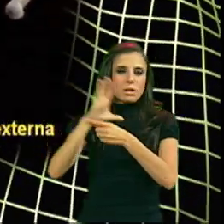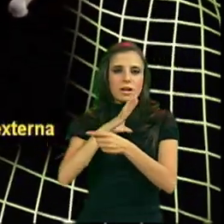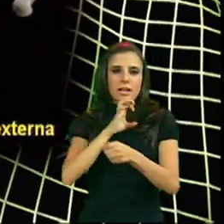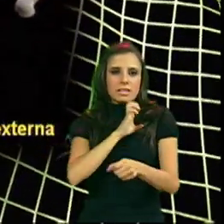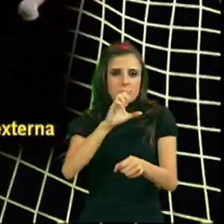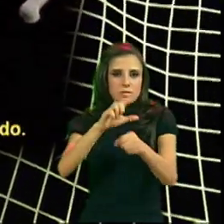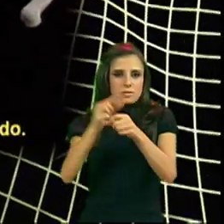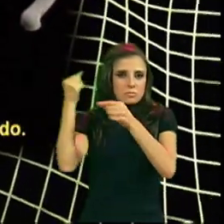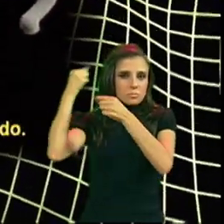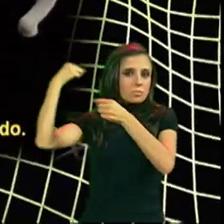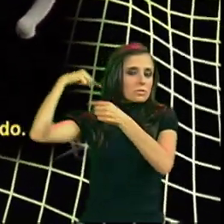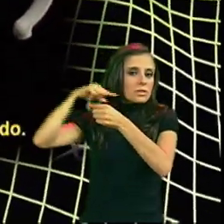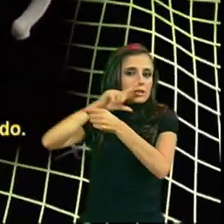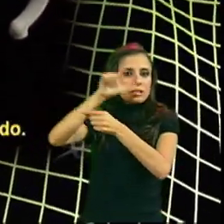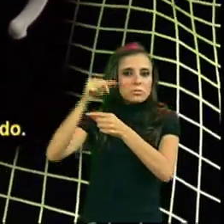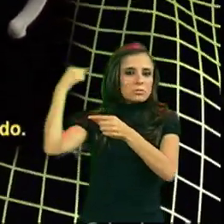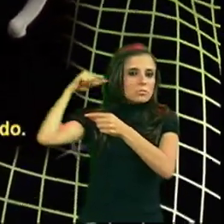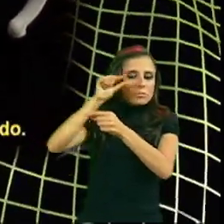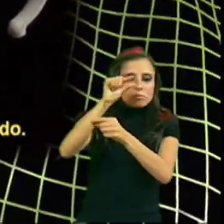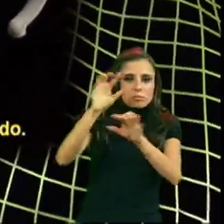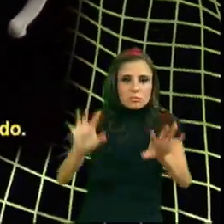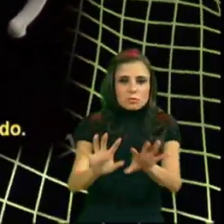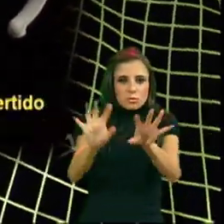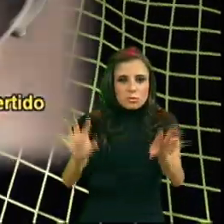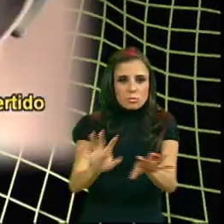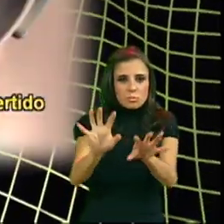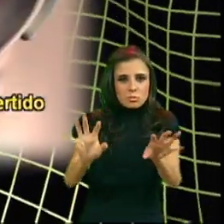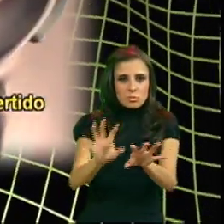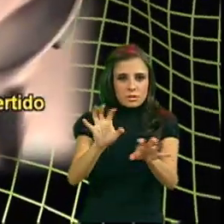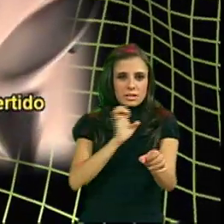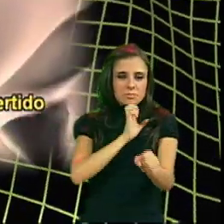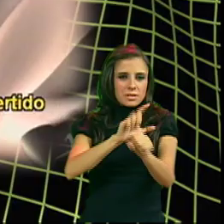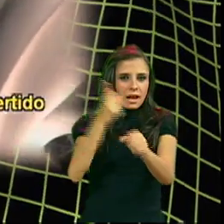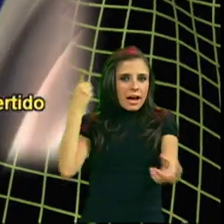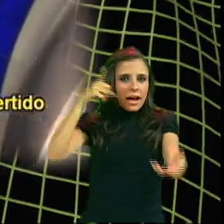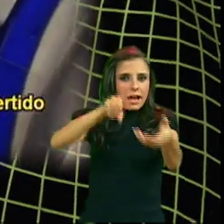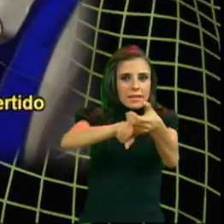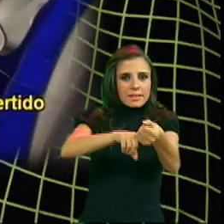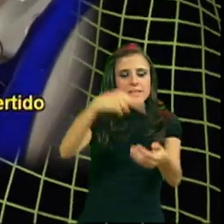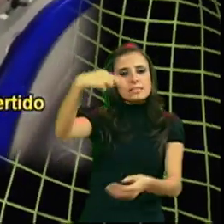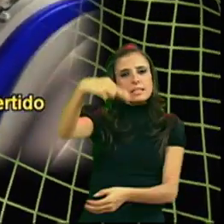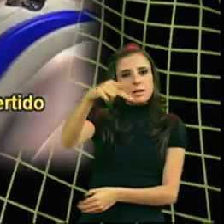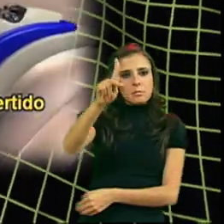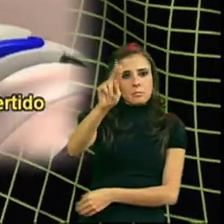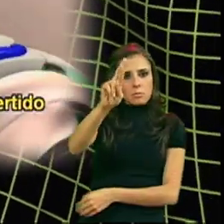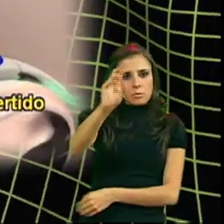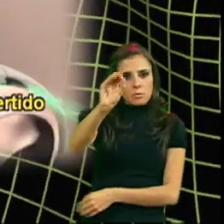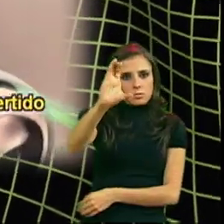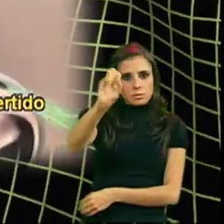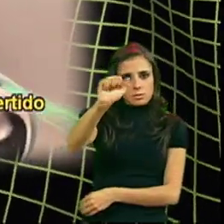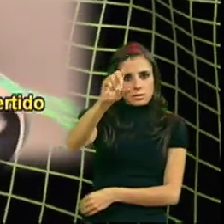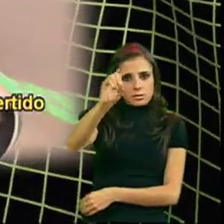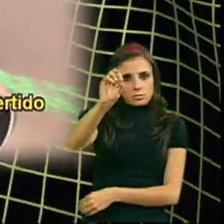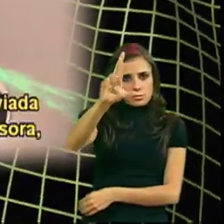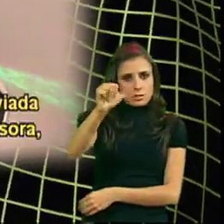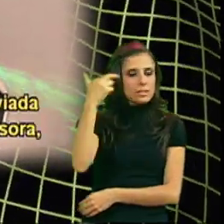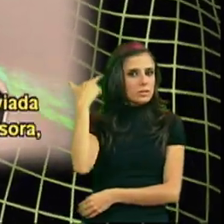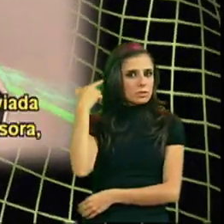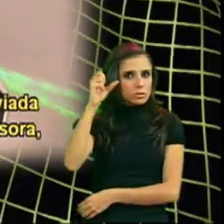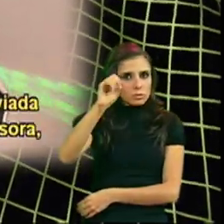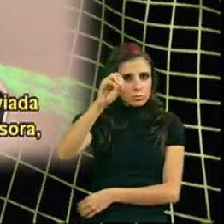mini computadora externa llamada procesadora de sonido. El sonido es procesado y convertido a información